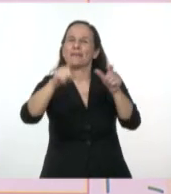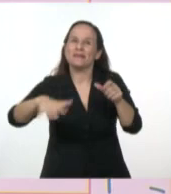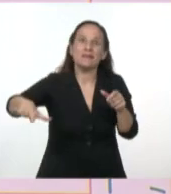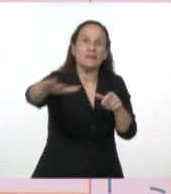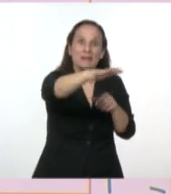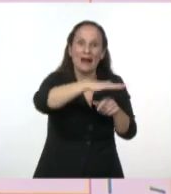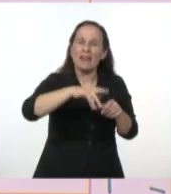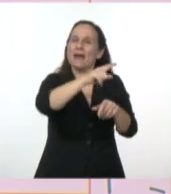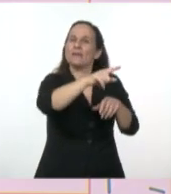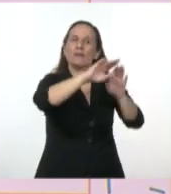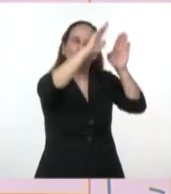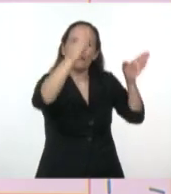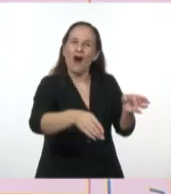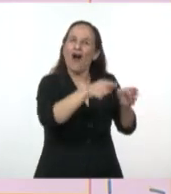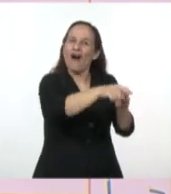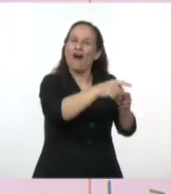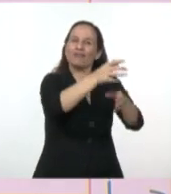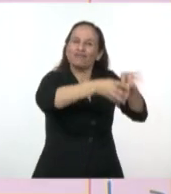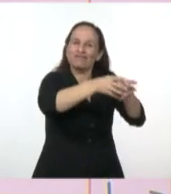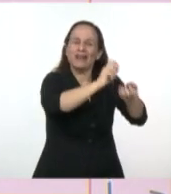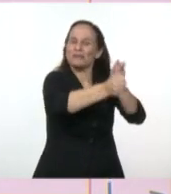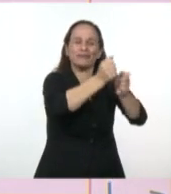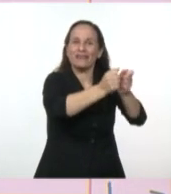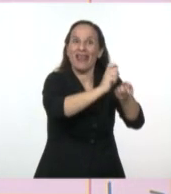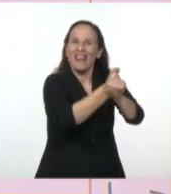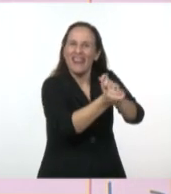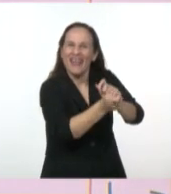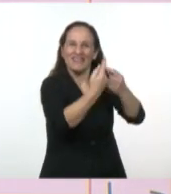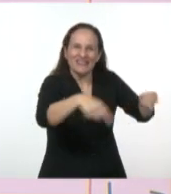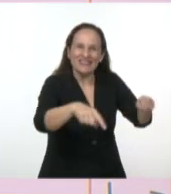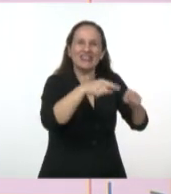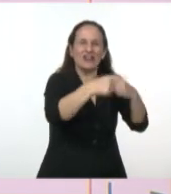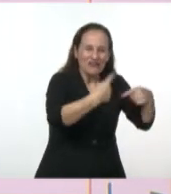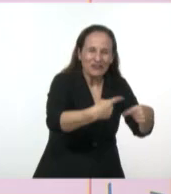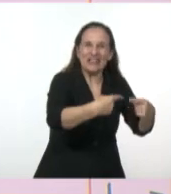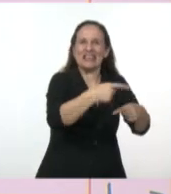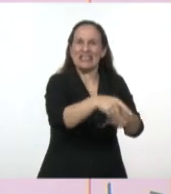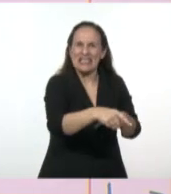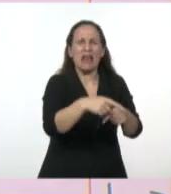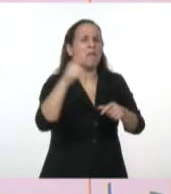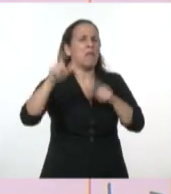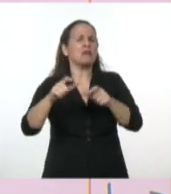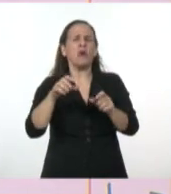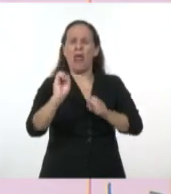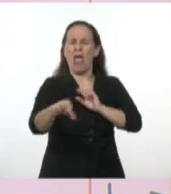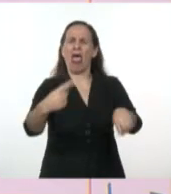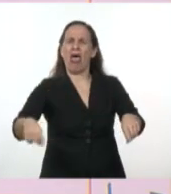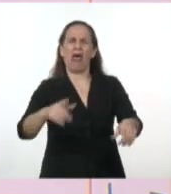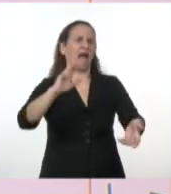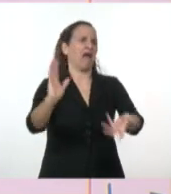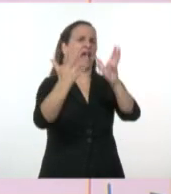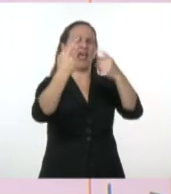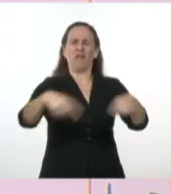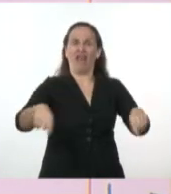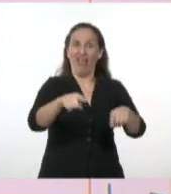de reciclaje que está muy descuidada. La gente entra y sale cuando quiere, tiran los residuos en cualquier lugar, los queman y eso